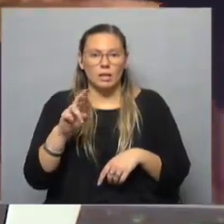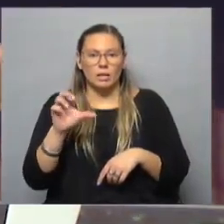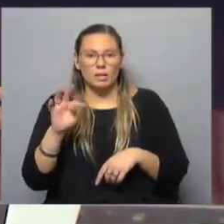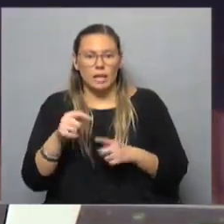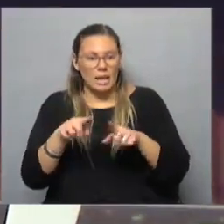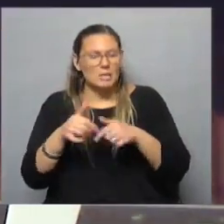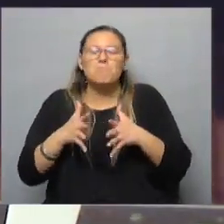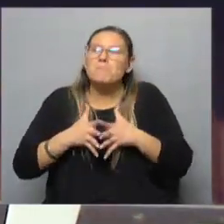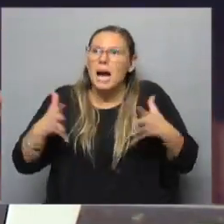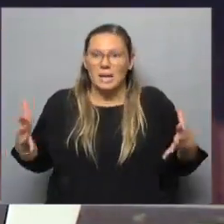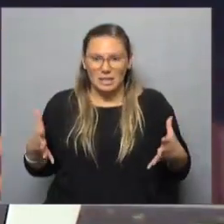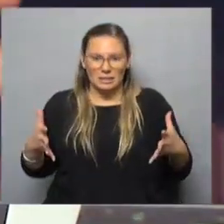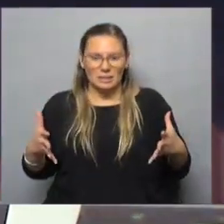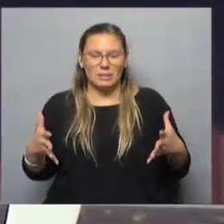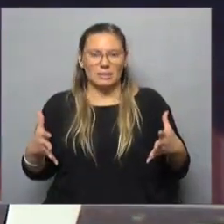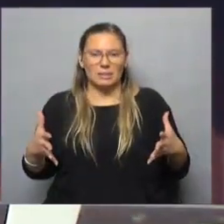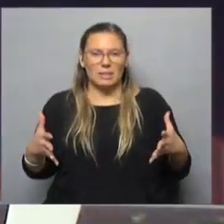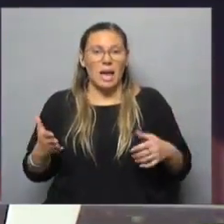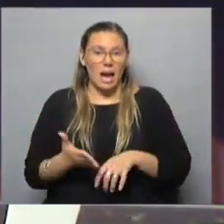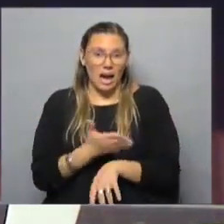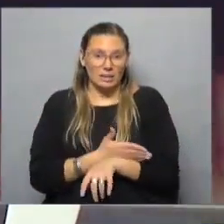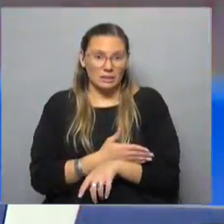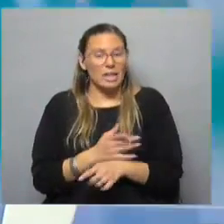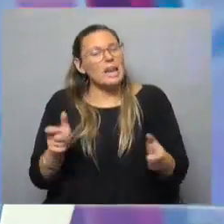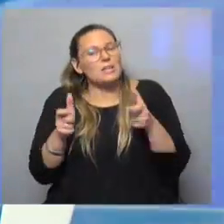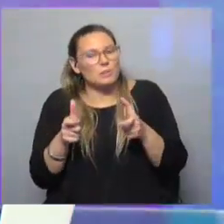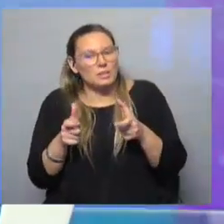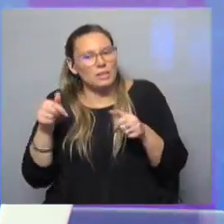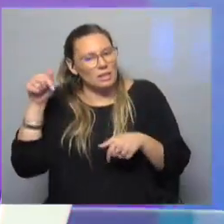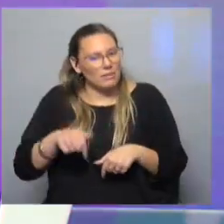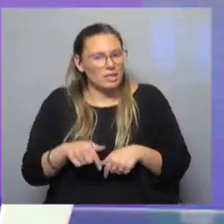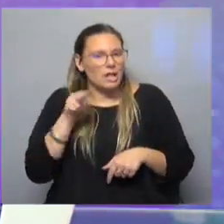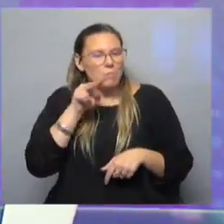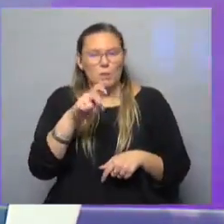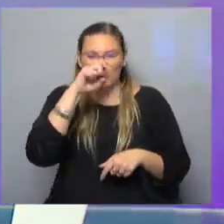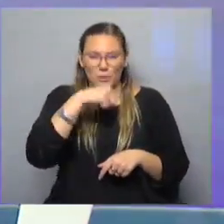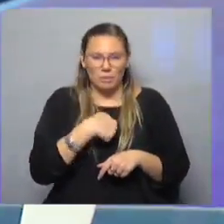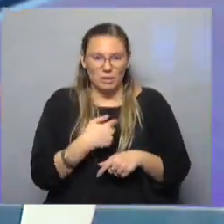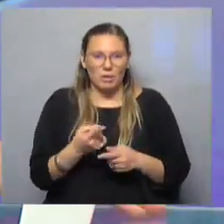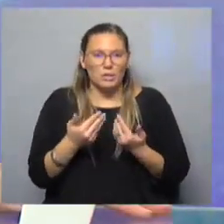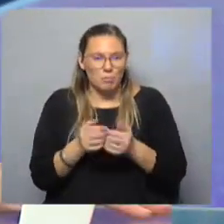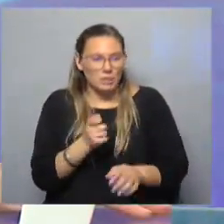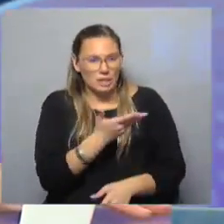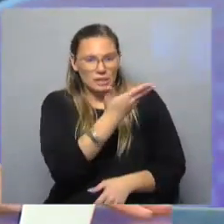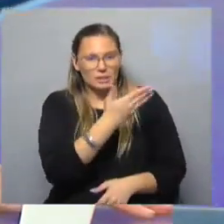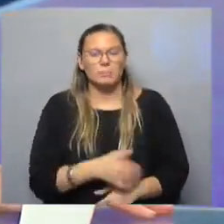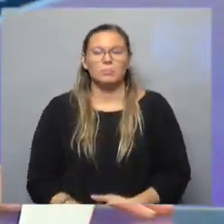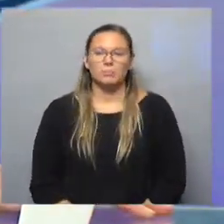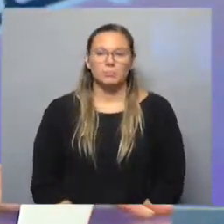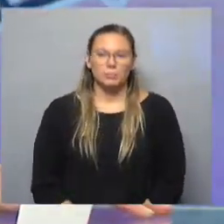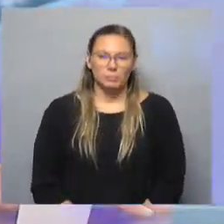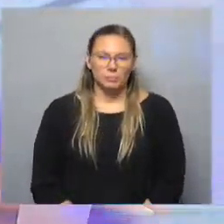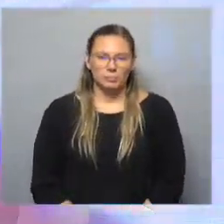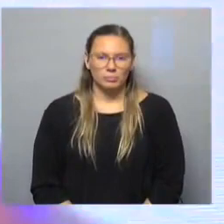grande. Así que bueno, antes de eso tuvimos la suerte de traerlos a Mira Montevideo y arrancan así, Milongas Extremas.